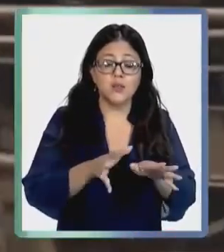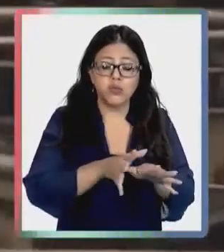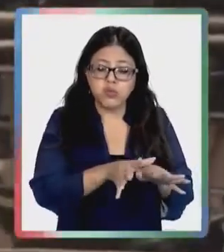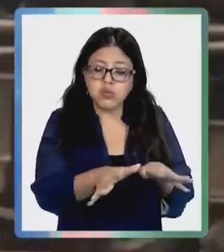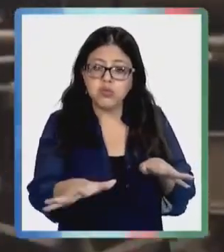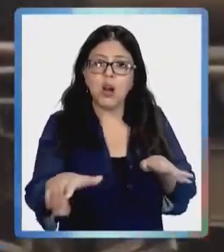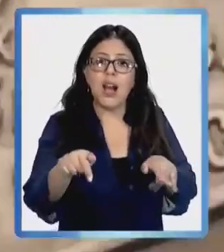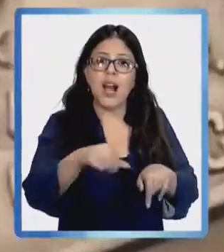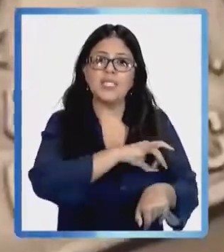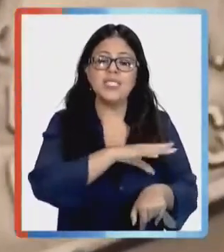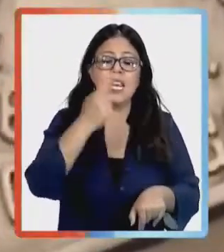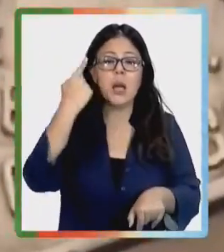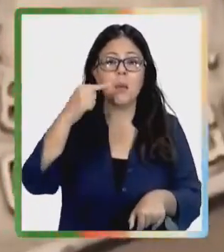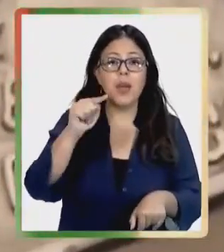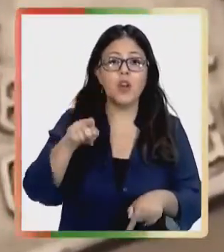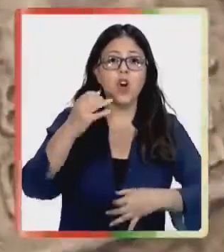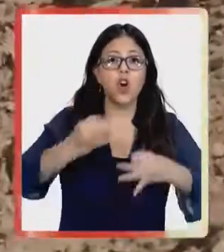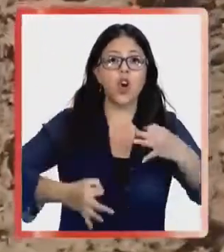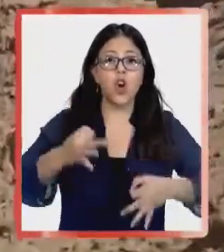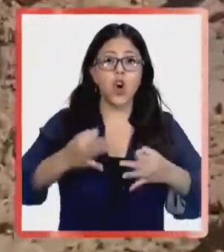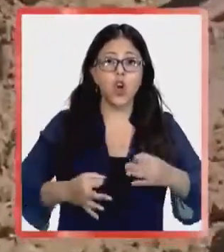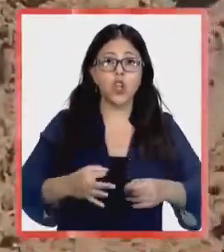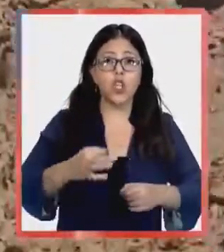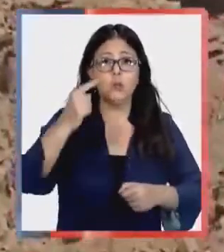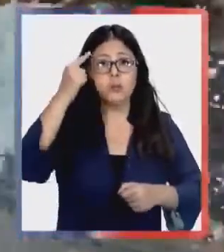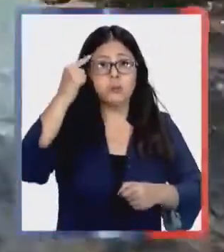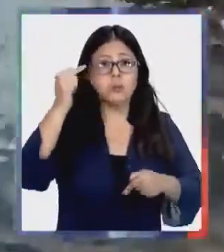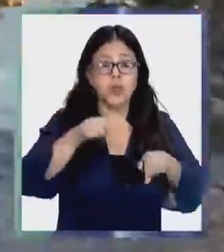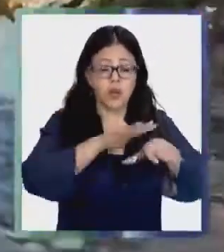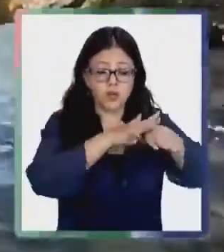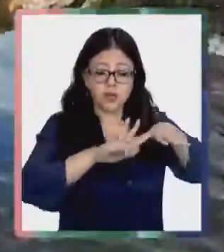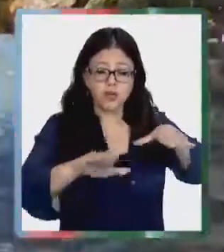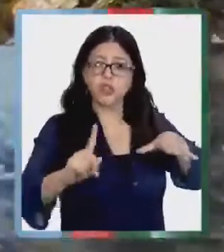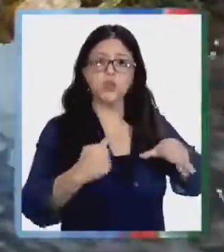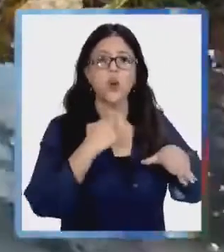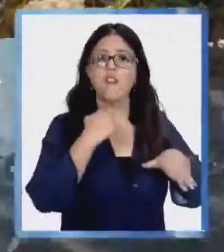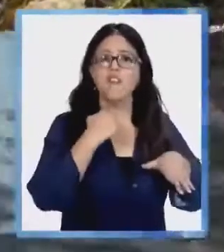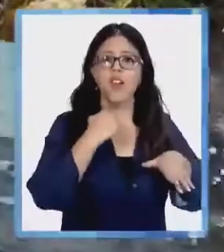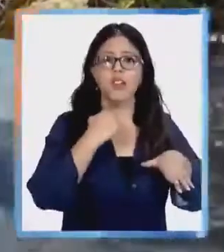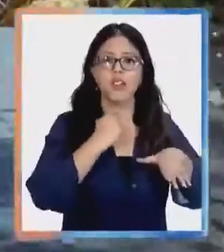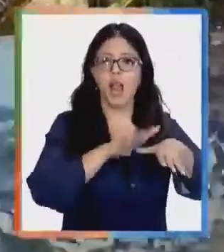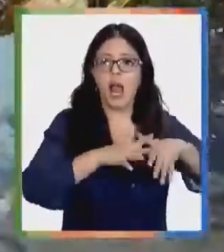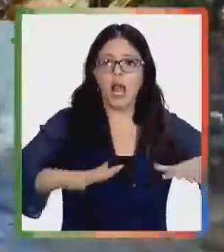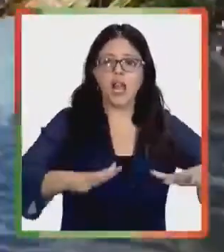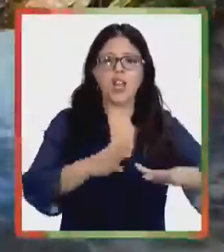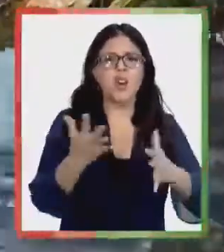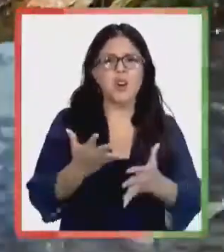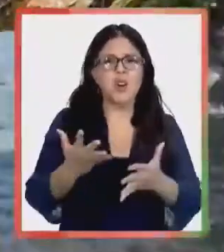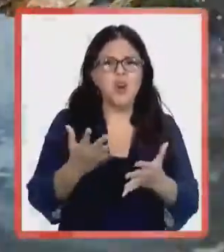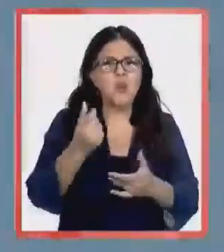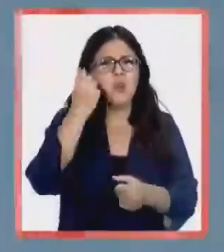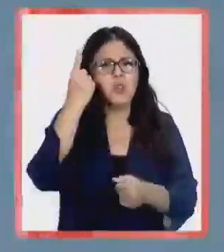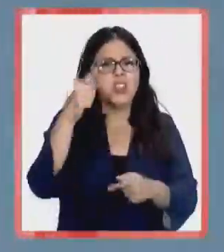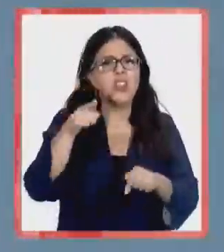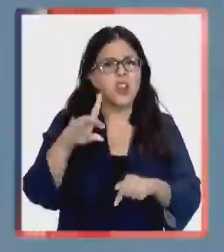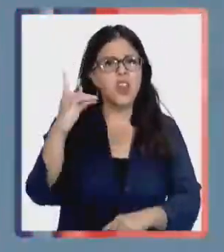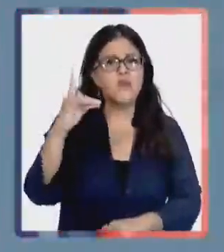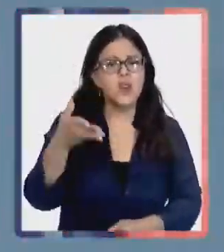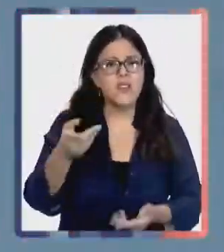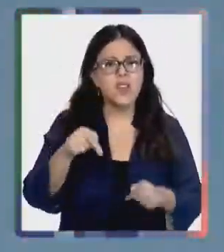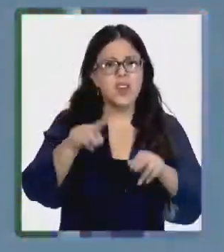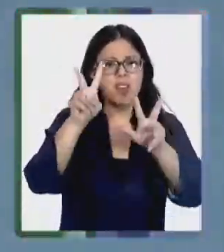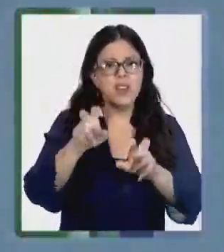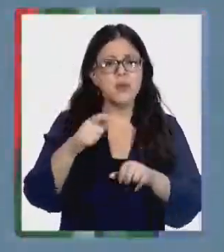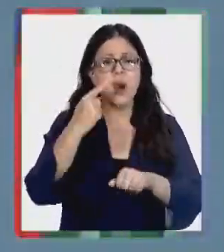artificial hacia Chile. Sin embargo, la Corte consideró que las acequias no afectan el cauce. ¿Cómo interpretaron el fallo en